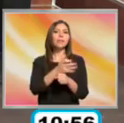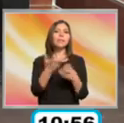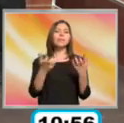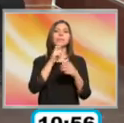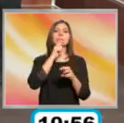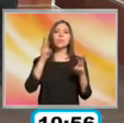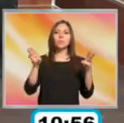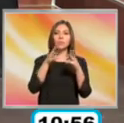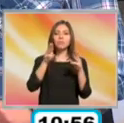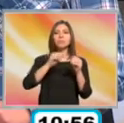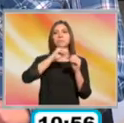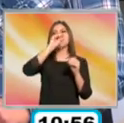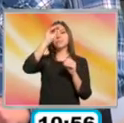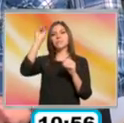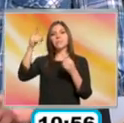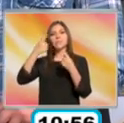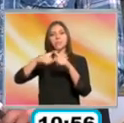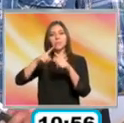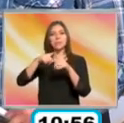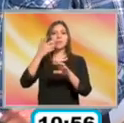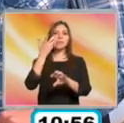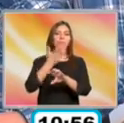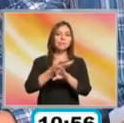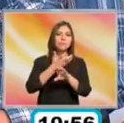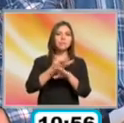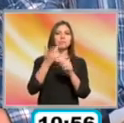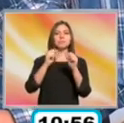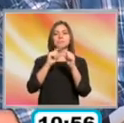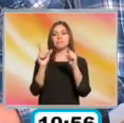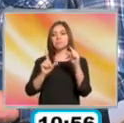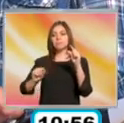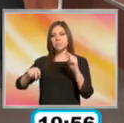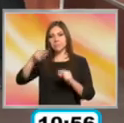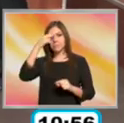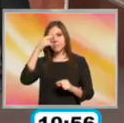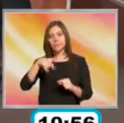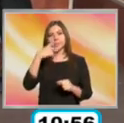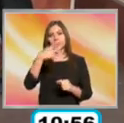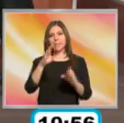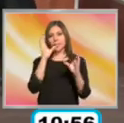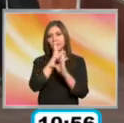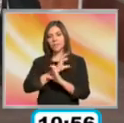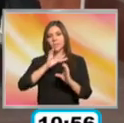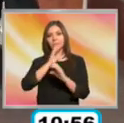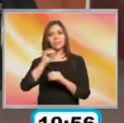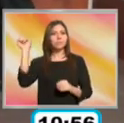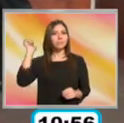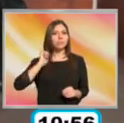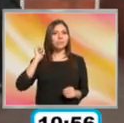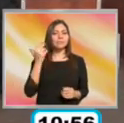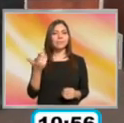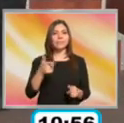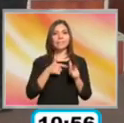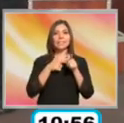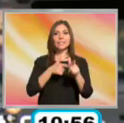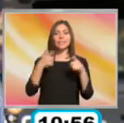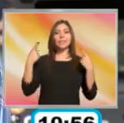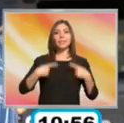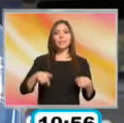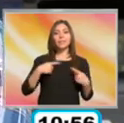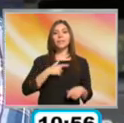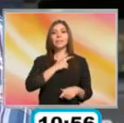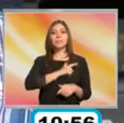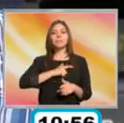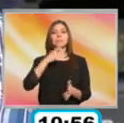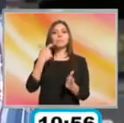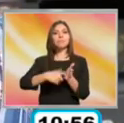de presentarse en diferentes partes de Estados Unidos, de la República Mexicana, con esos éxitos de antaño que sigue el público consumiendo,